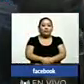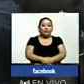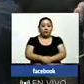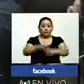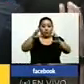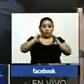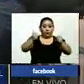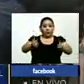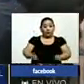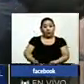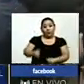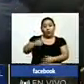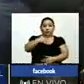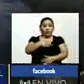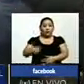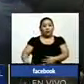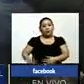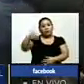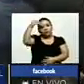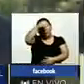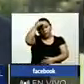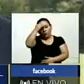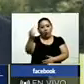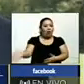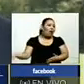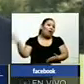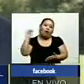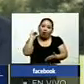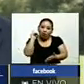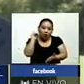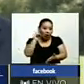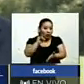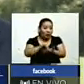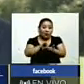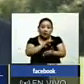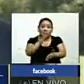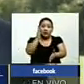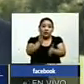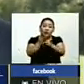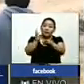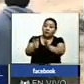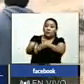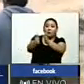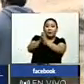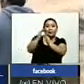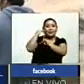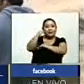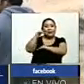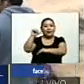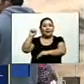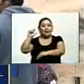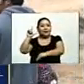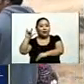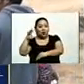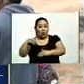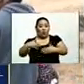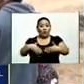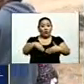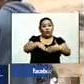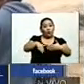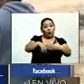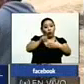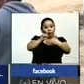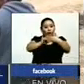El gobierno del presidente Donald Trump sufrió un nuevo revés en su intento por limitar las solicitudes de asilo desde la frontera sur de Estados